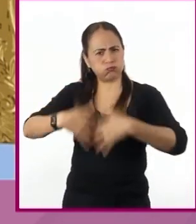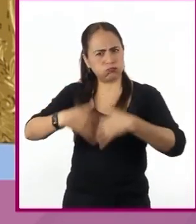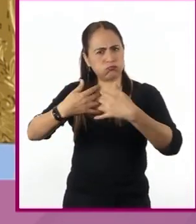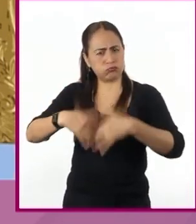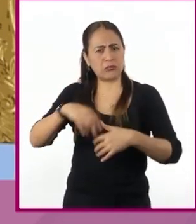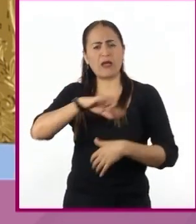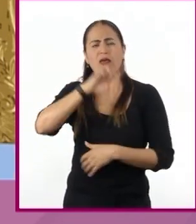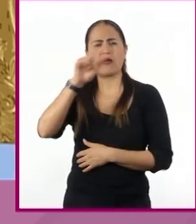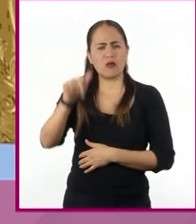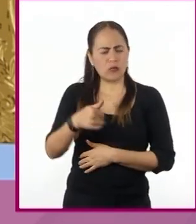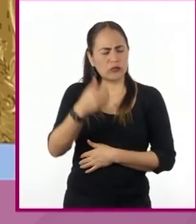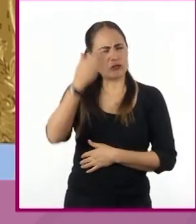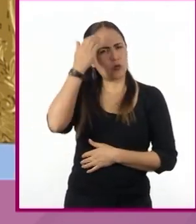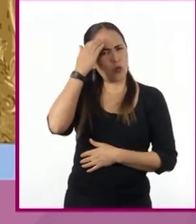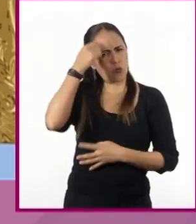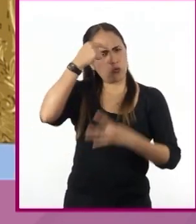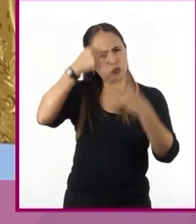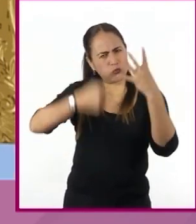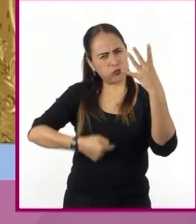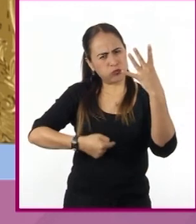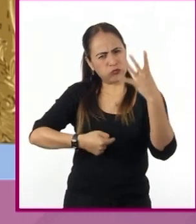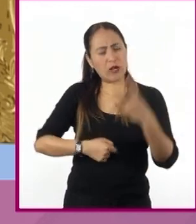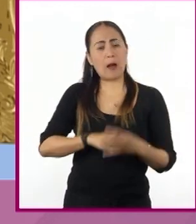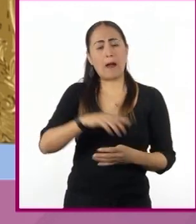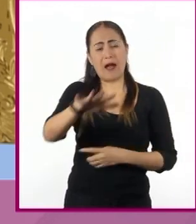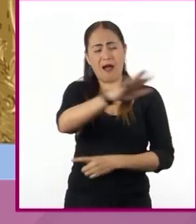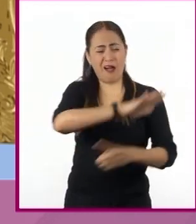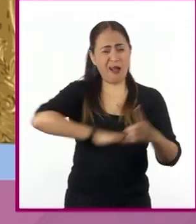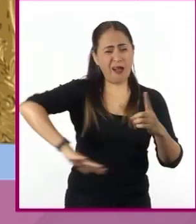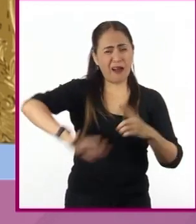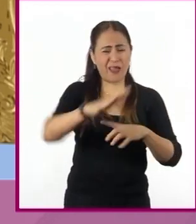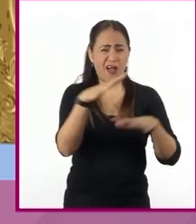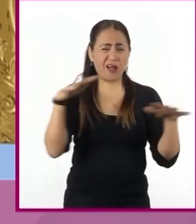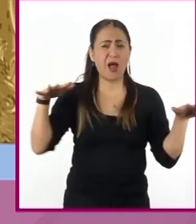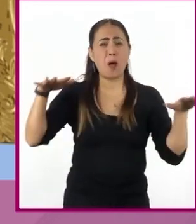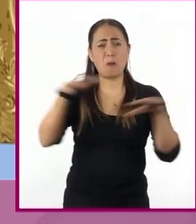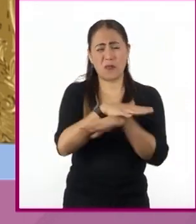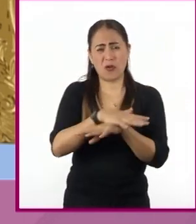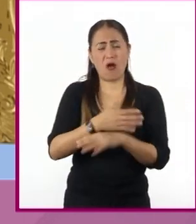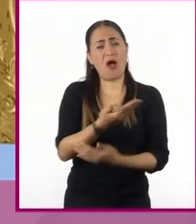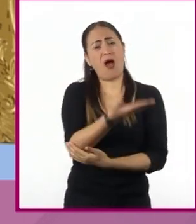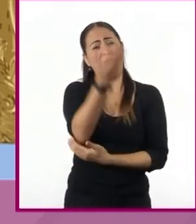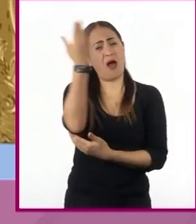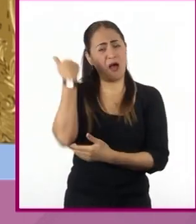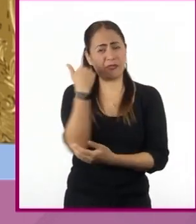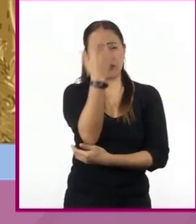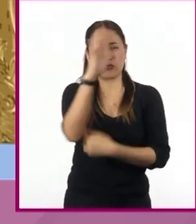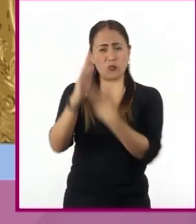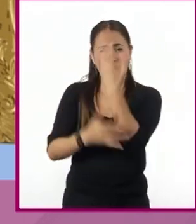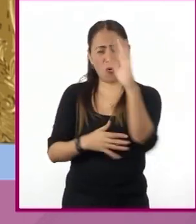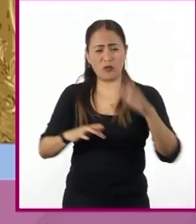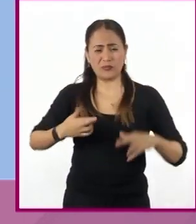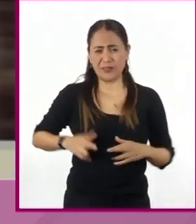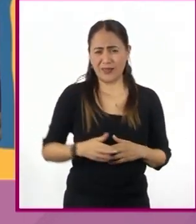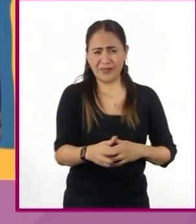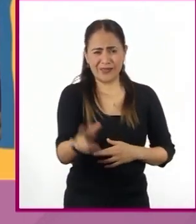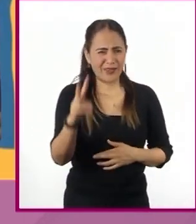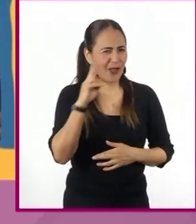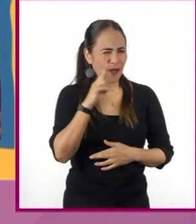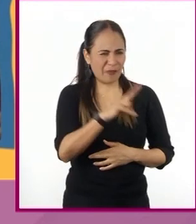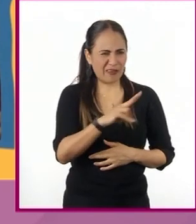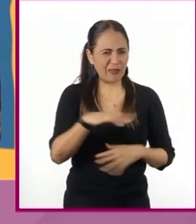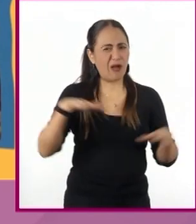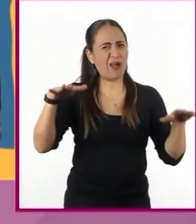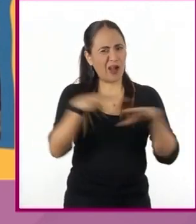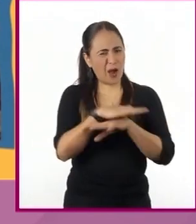este conocimiento, el paisaje cambió por completo. Donde antes había bosques, valles y ríos, empezaron a